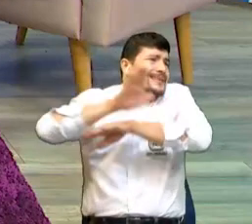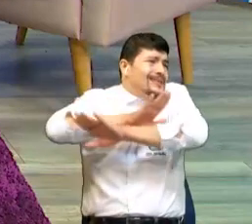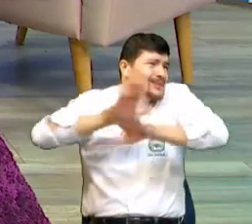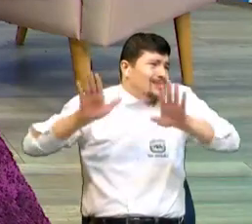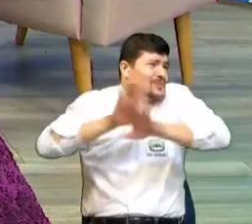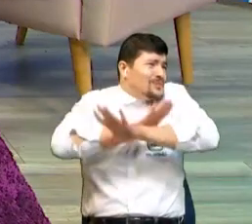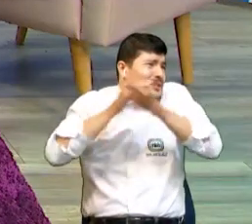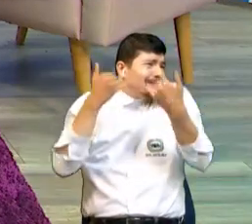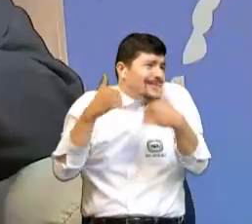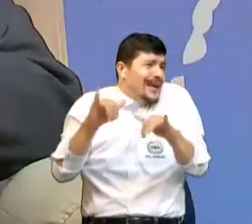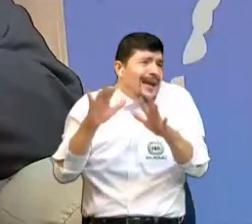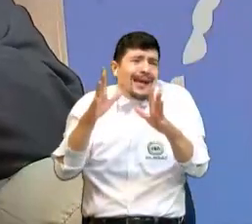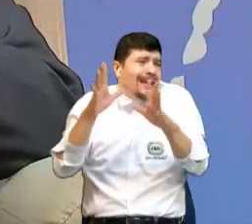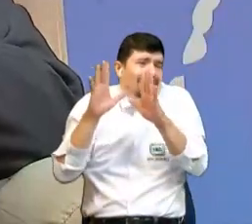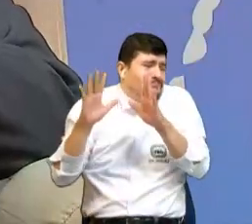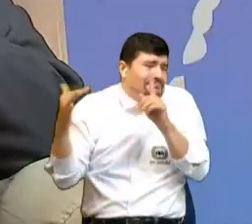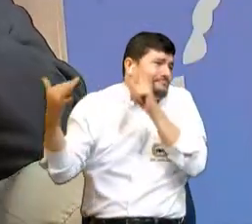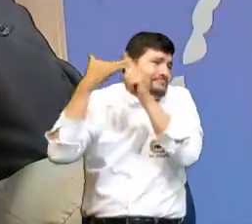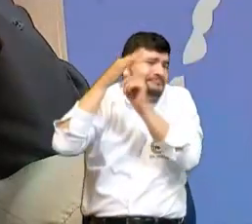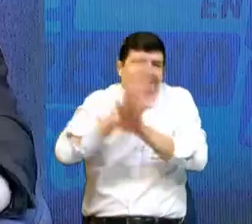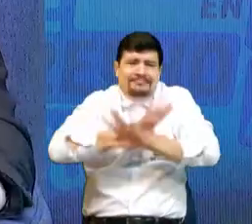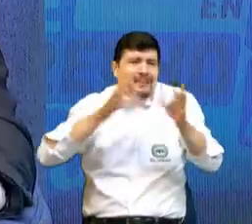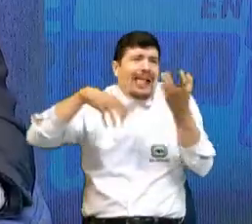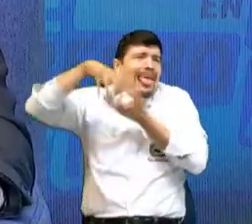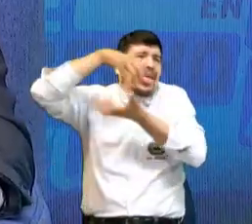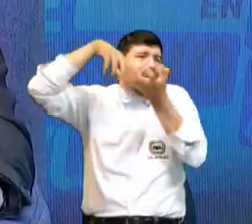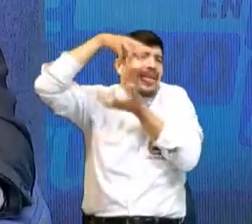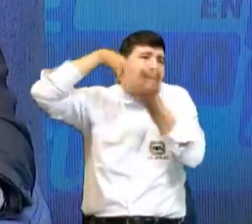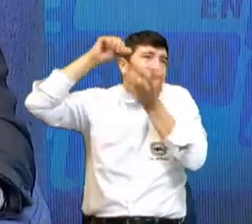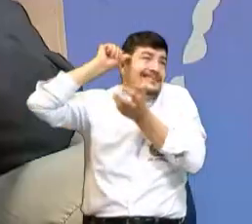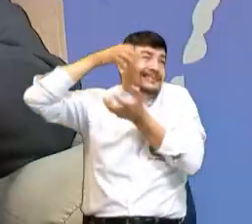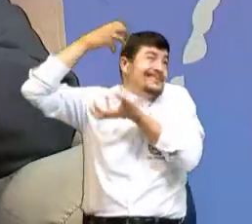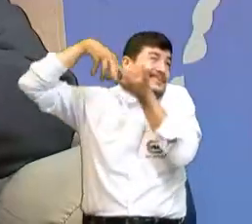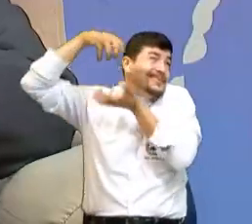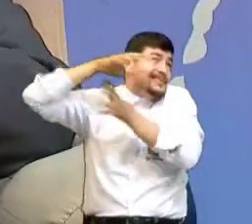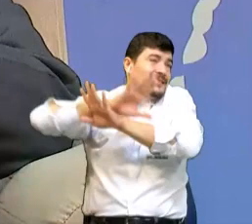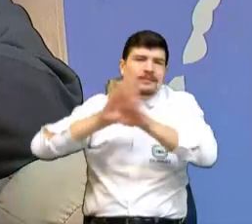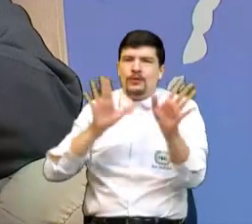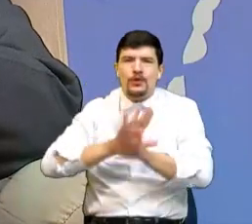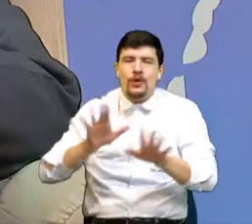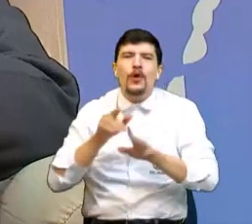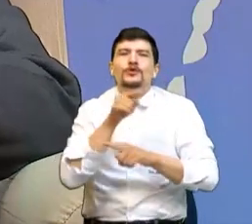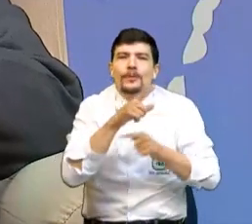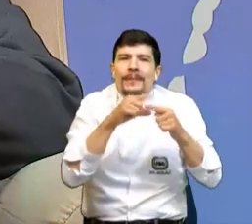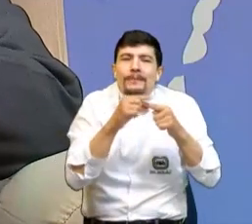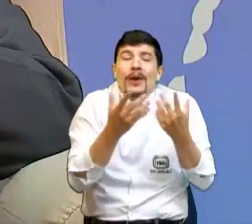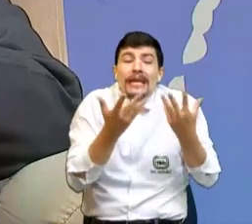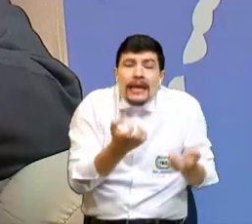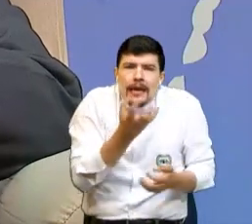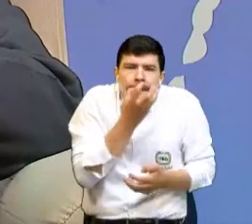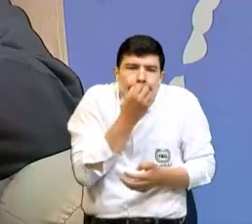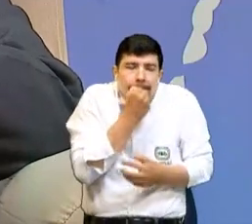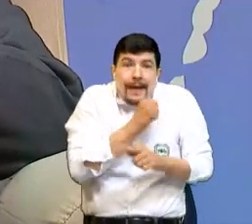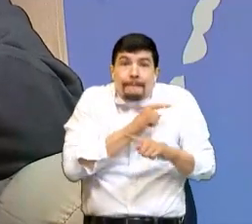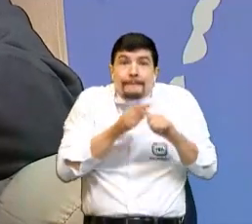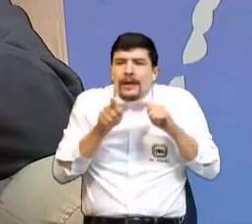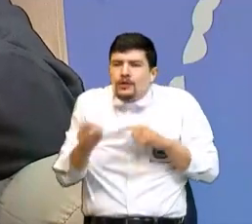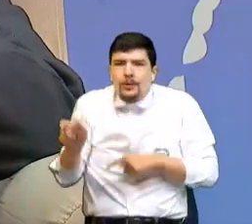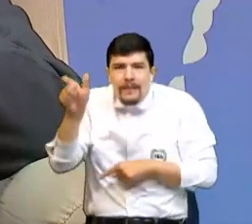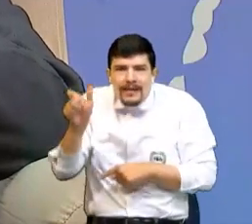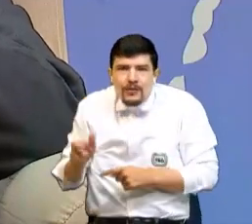no nos traumatizamos. Dejemos de revolcar el pasado. No, uh-huh. Exacto, entonces parece que ellos tienen